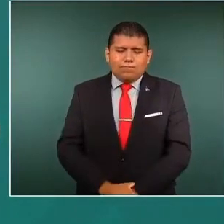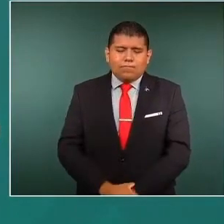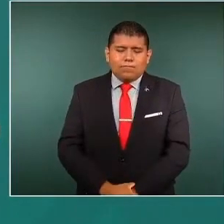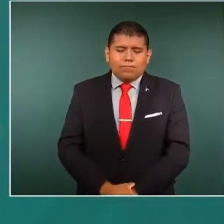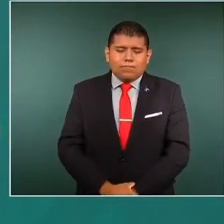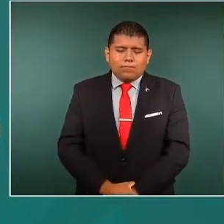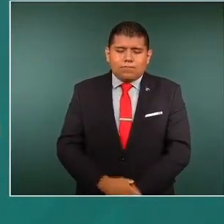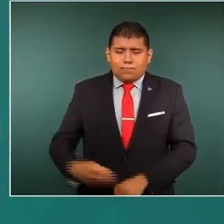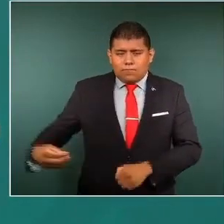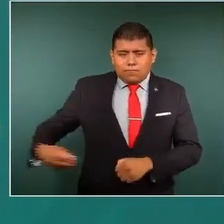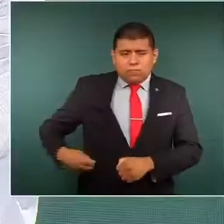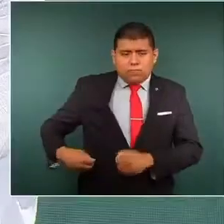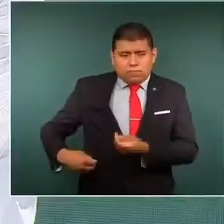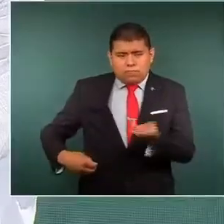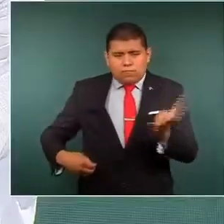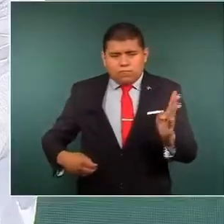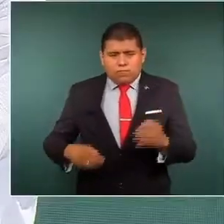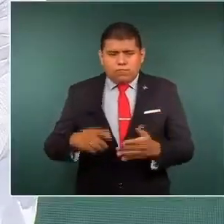No